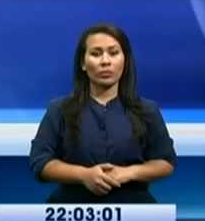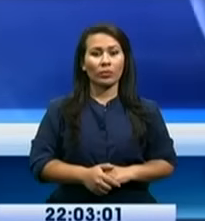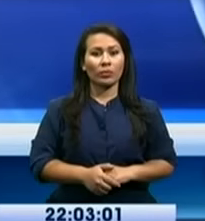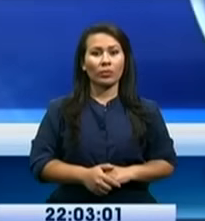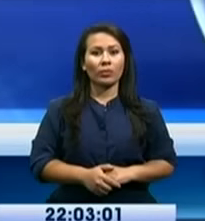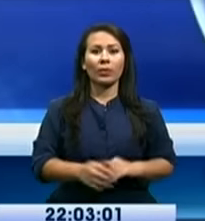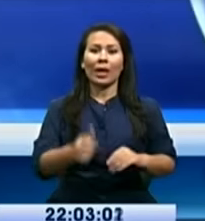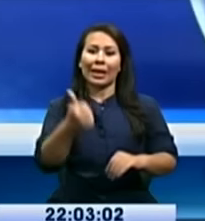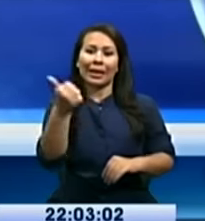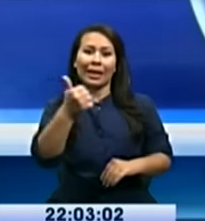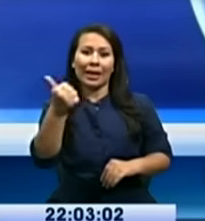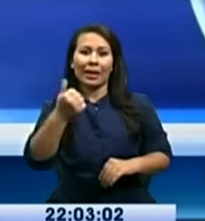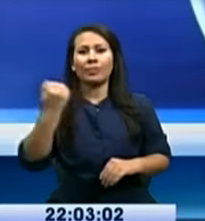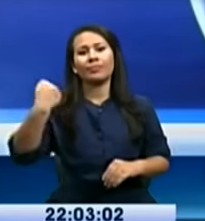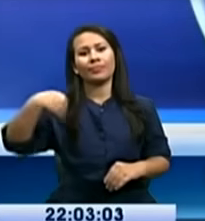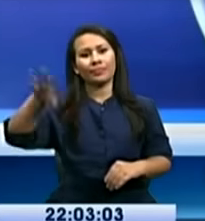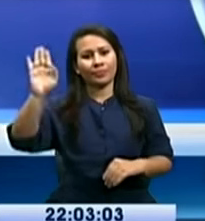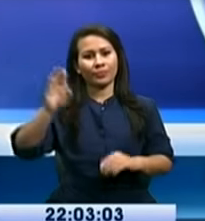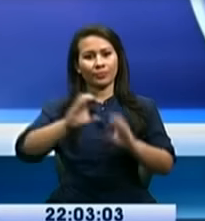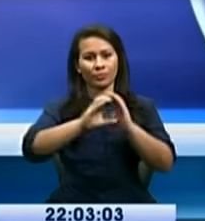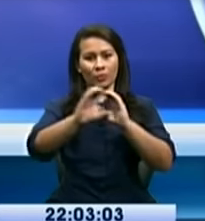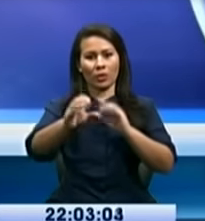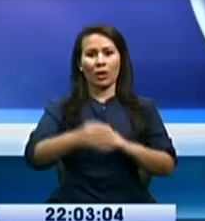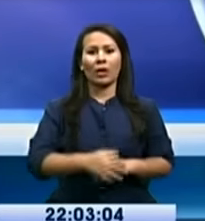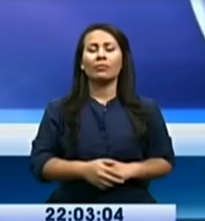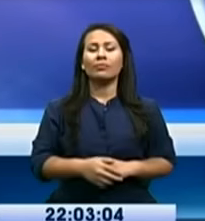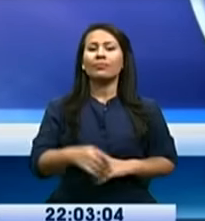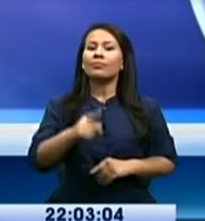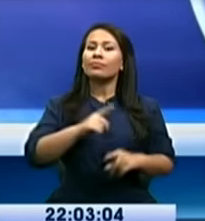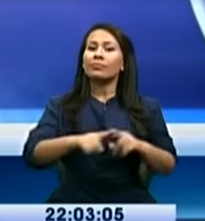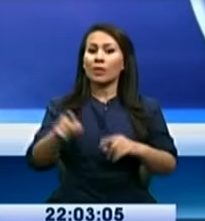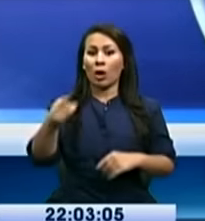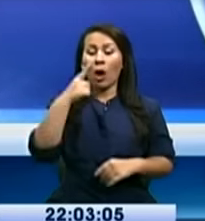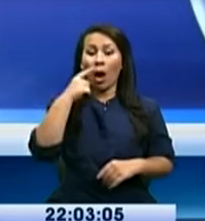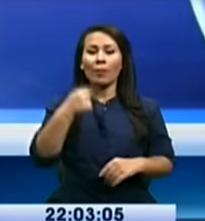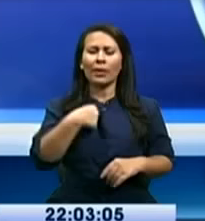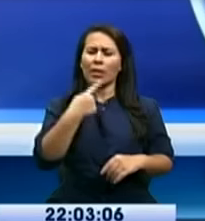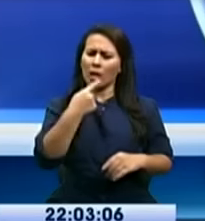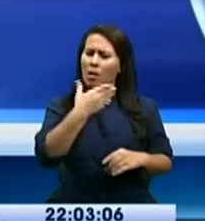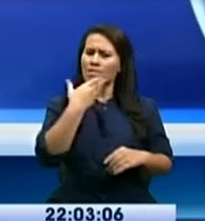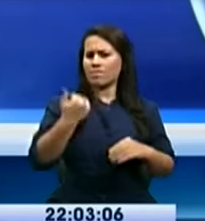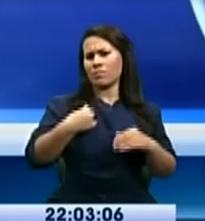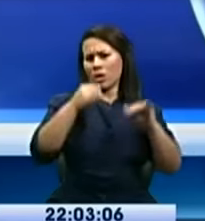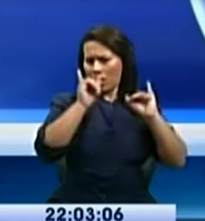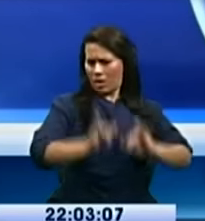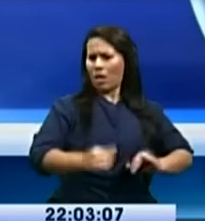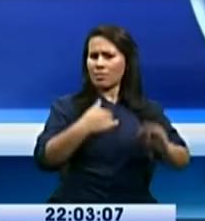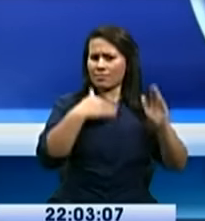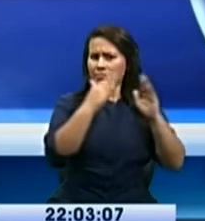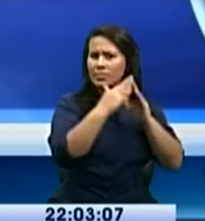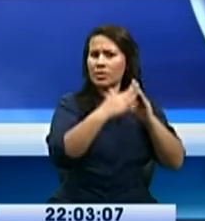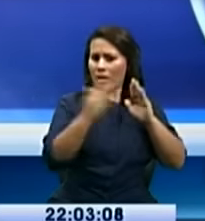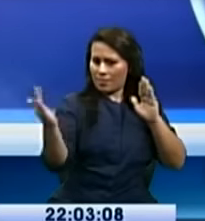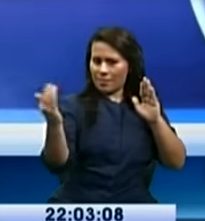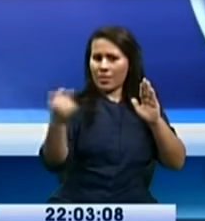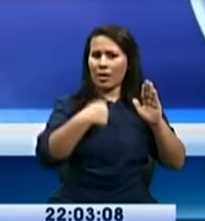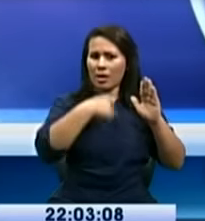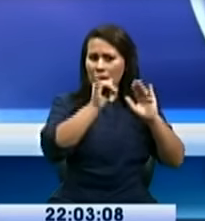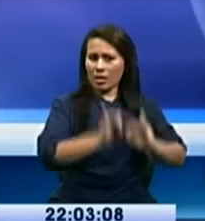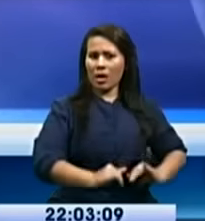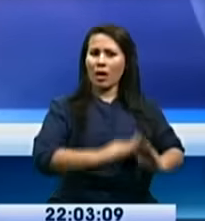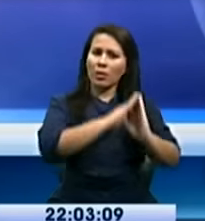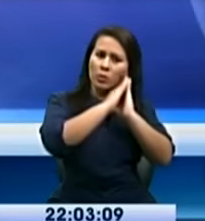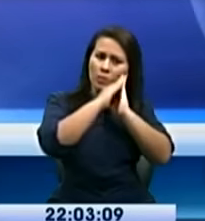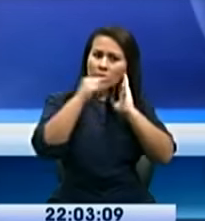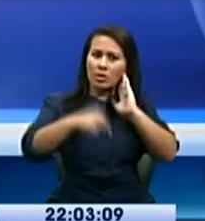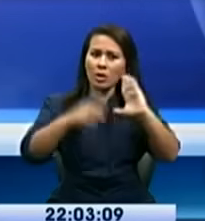a pedir un aventón. Entonces Ponce Mina y alias El Rojo les dijeron que se queden a dormir, que pernocten